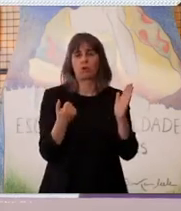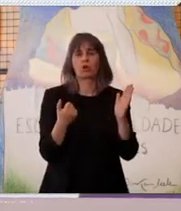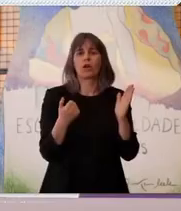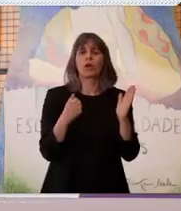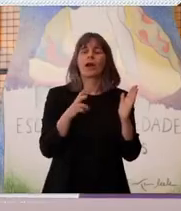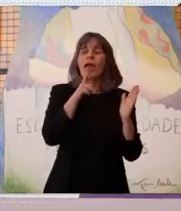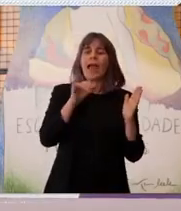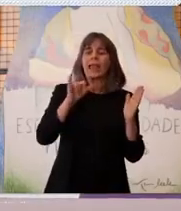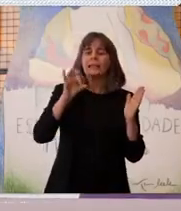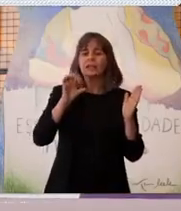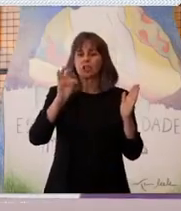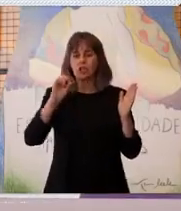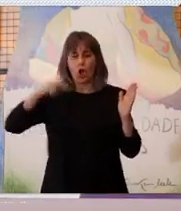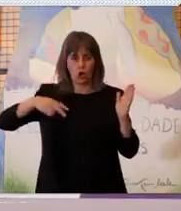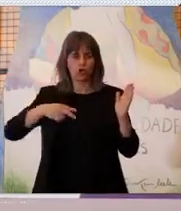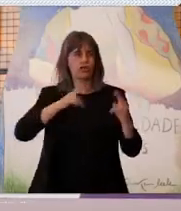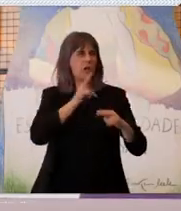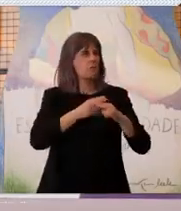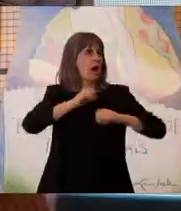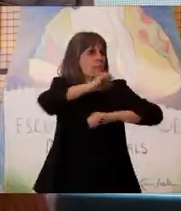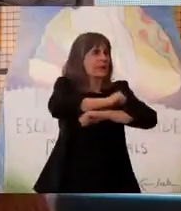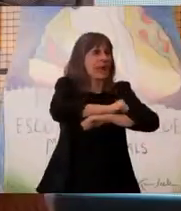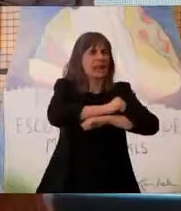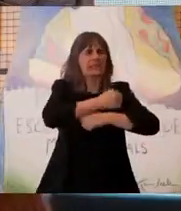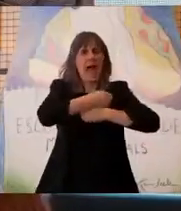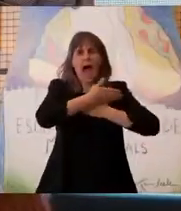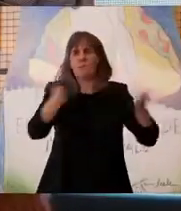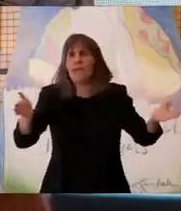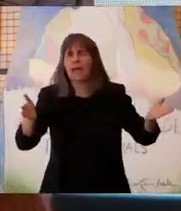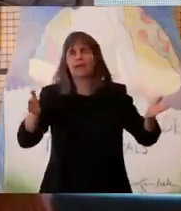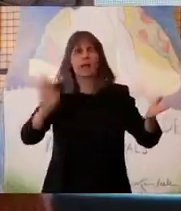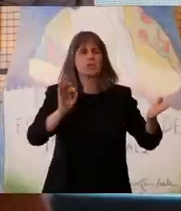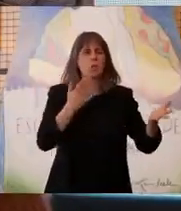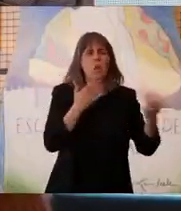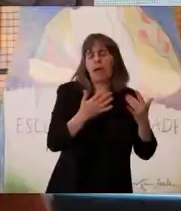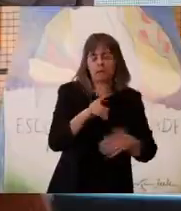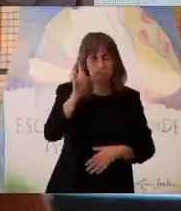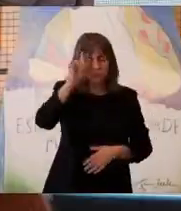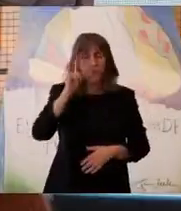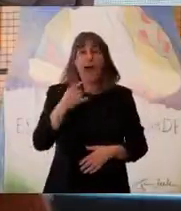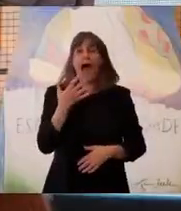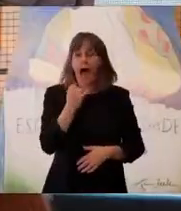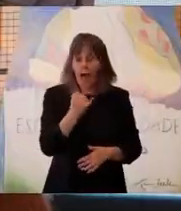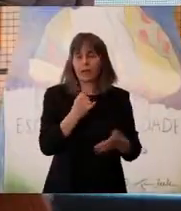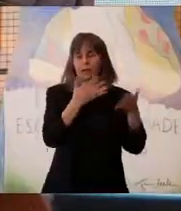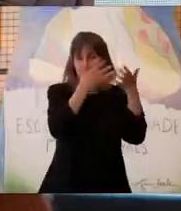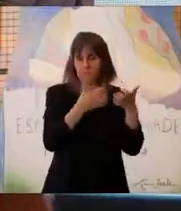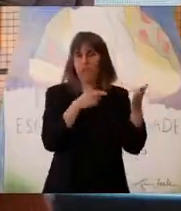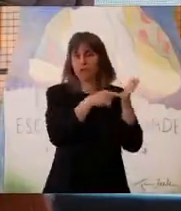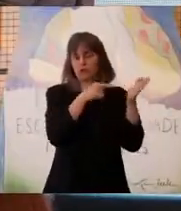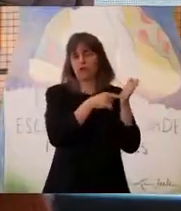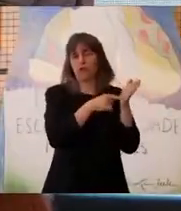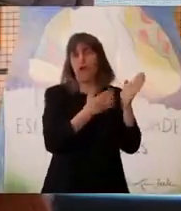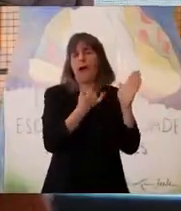Firestone la nueva ventanas abiertas o por donde entre el aire algo así de ventanas y de aire y hay un prólogo un epílogo no me acuerdo de